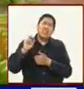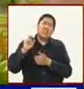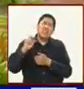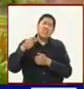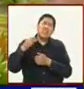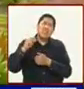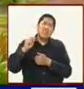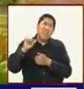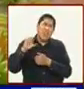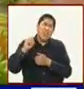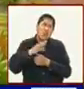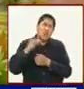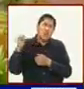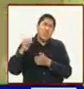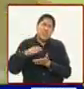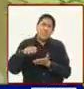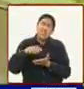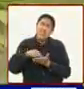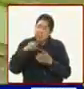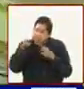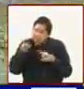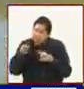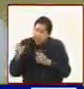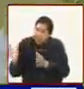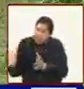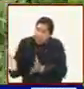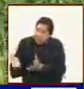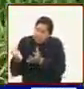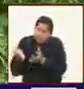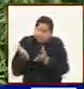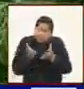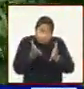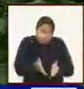San Ignacio de Mojos y Trinidad.